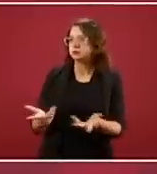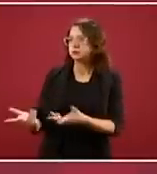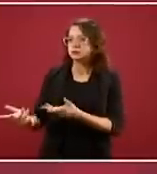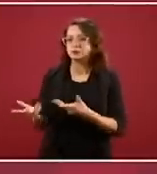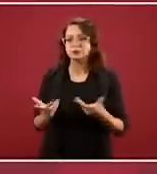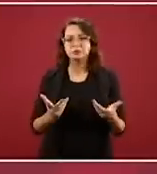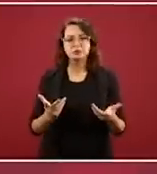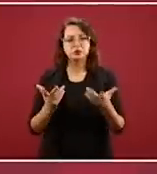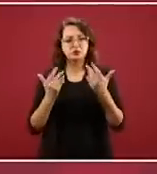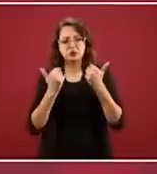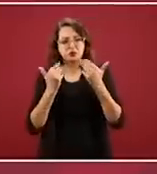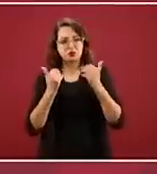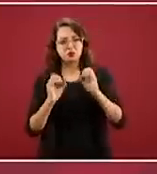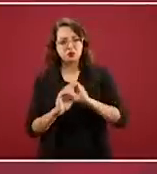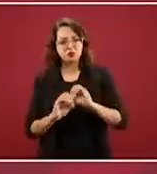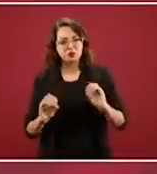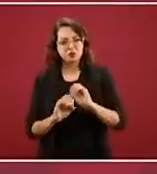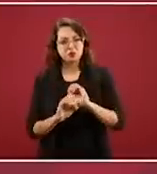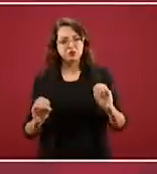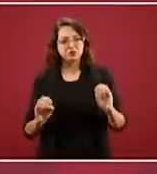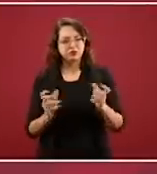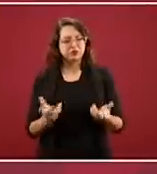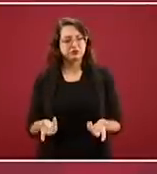Ya saben ustedes lo que